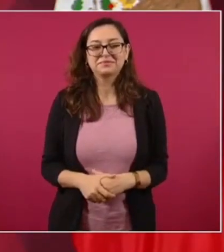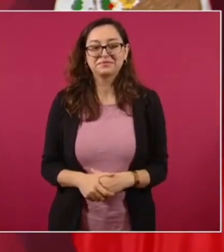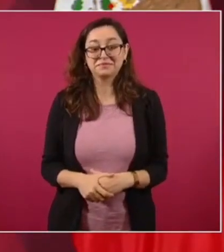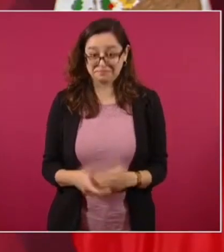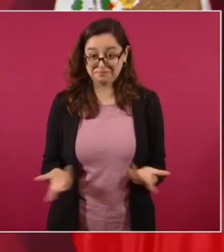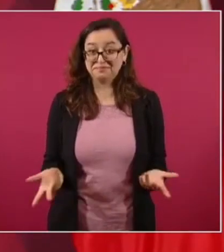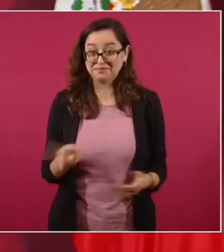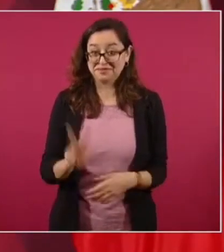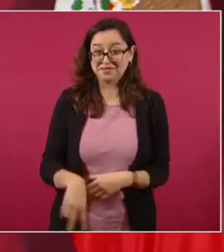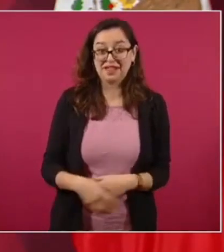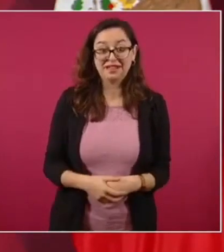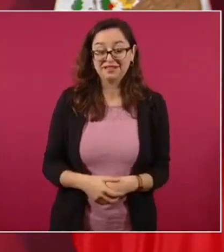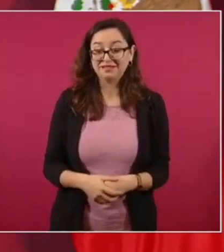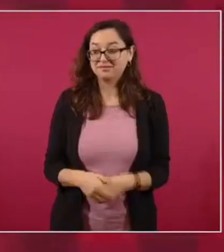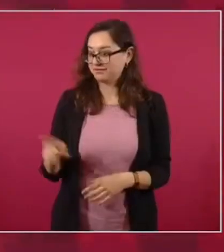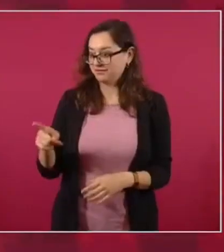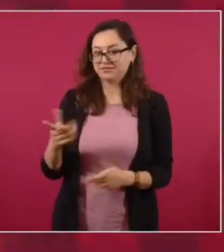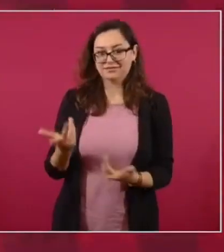¿no?